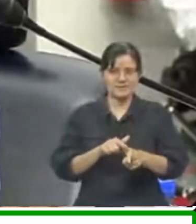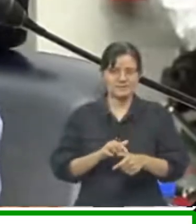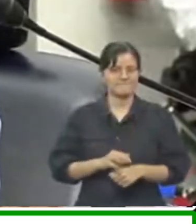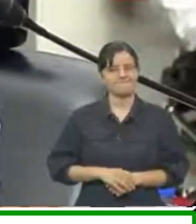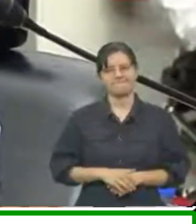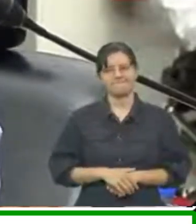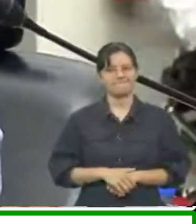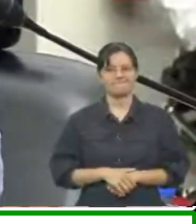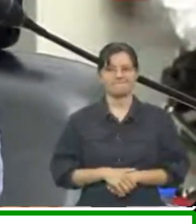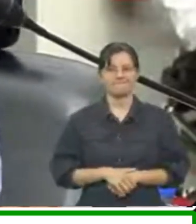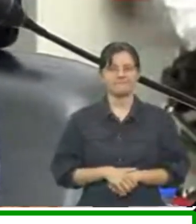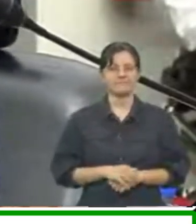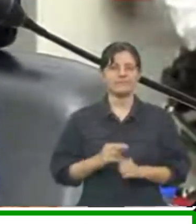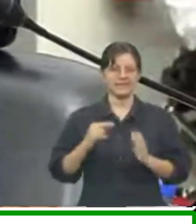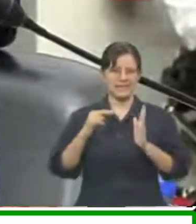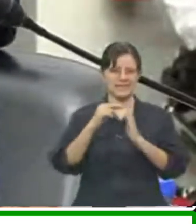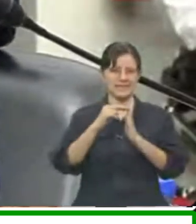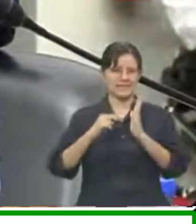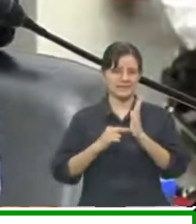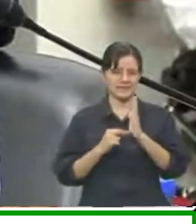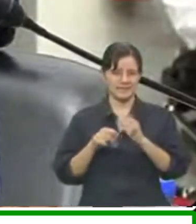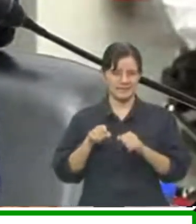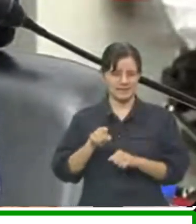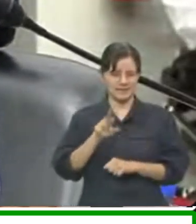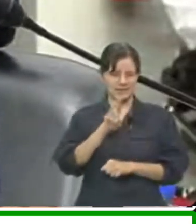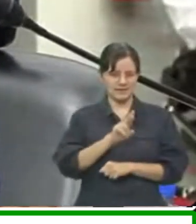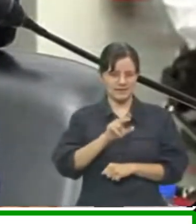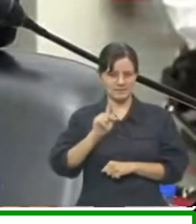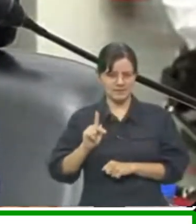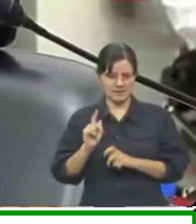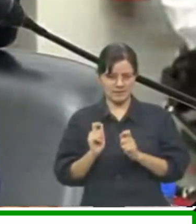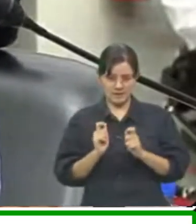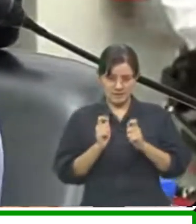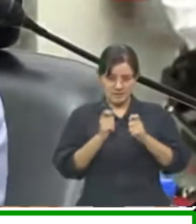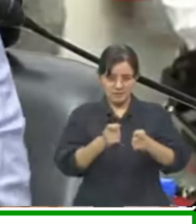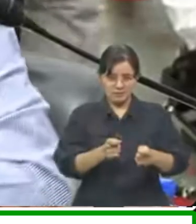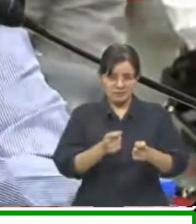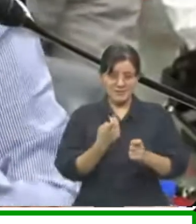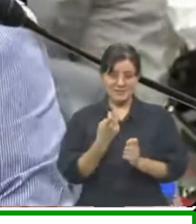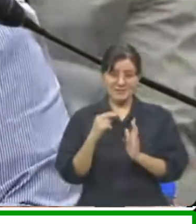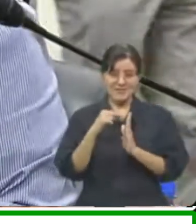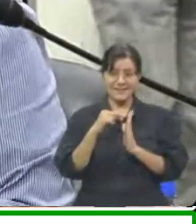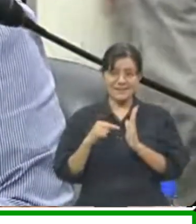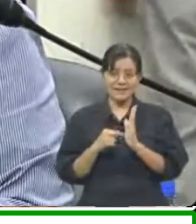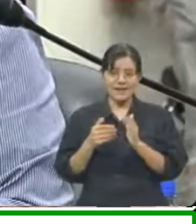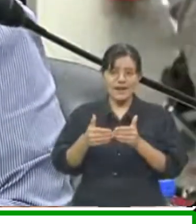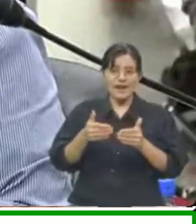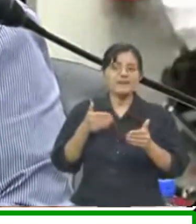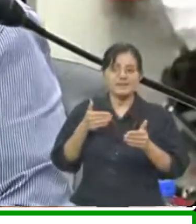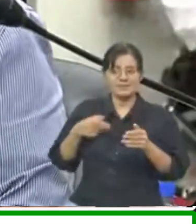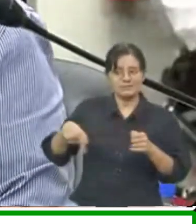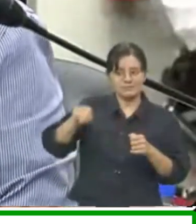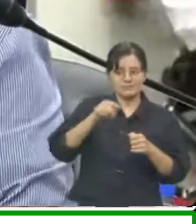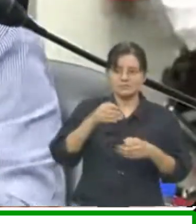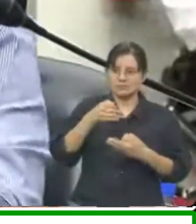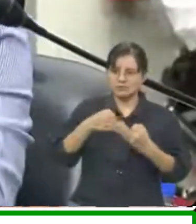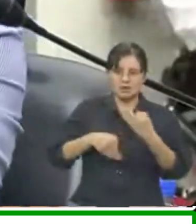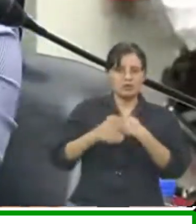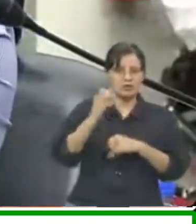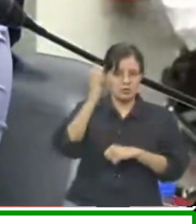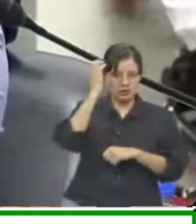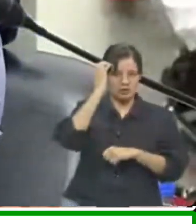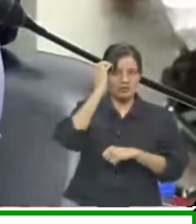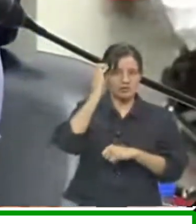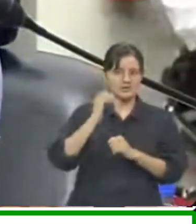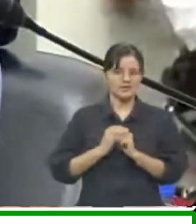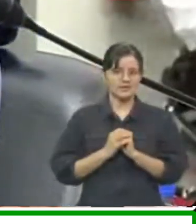que permiten la asignación de representación proporcional son las reglas previamente conocidas, con las que los